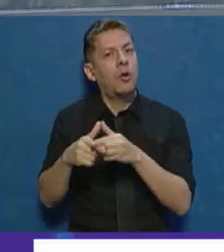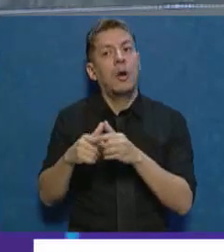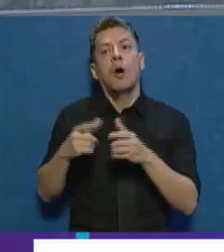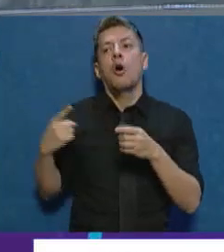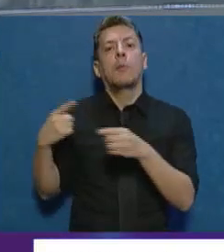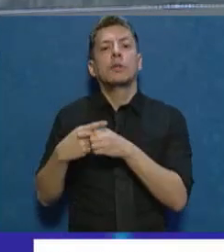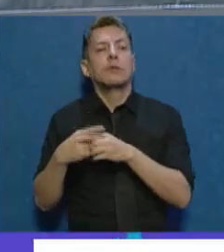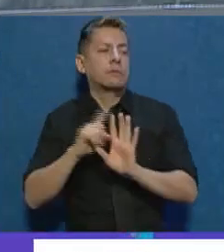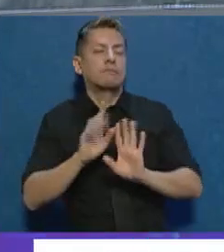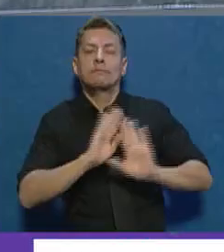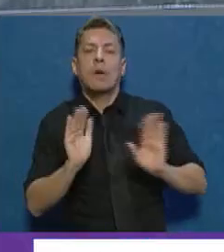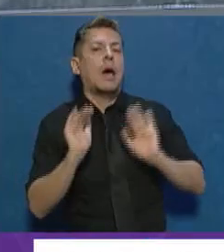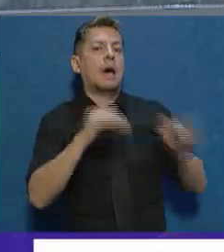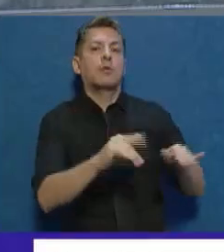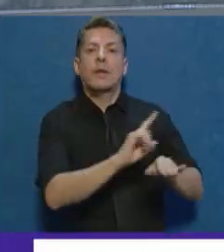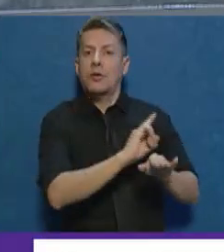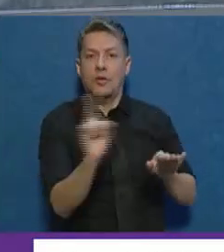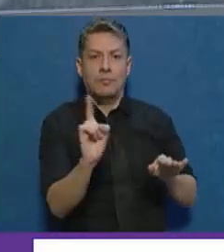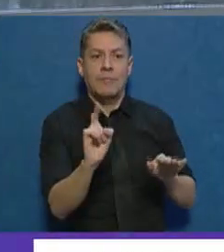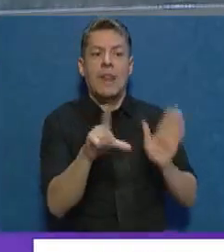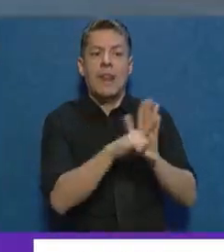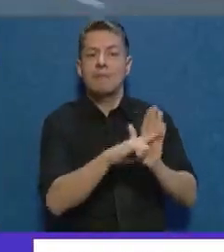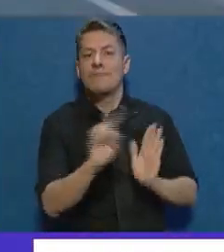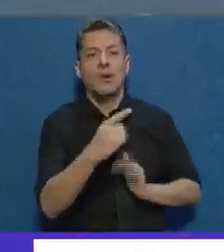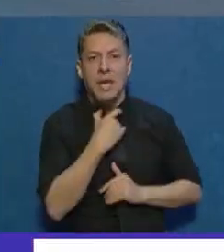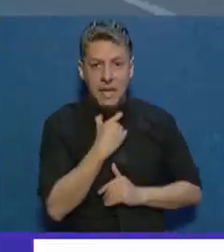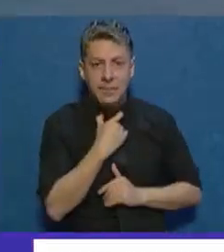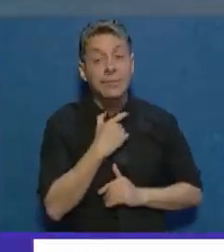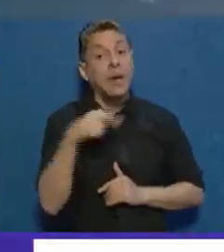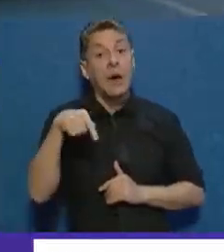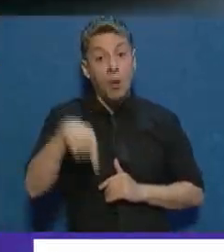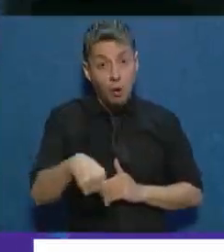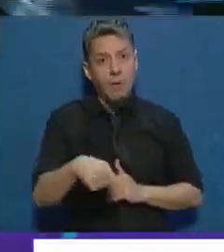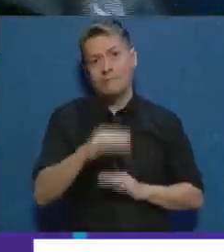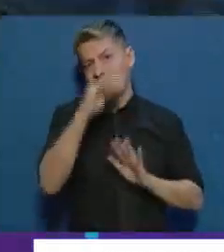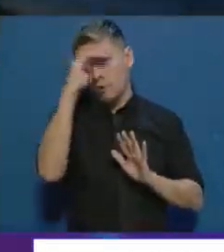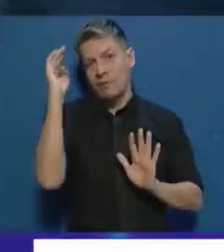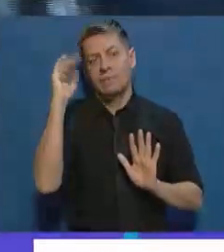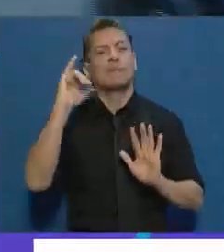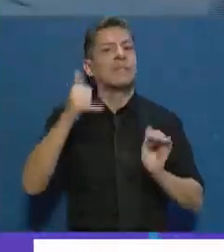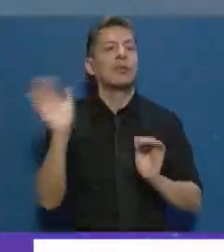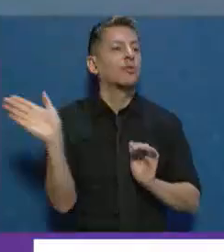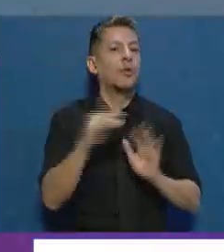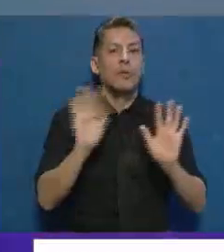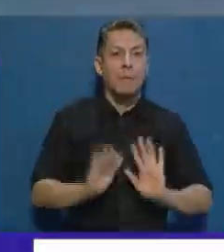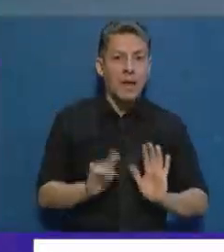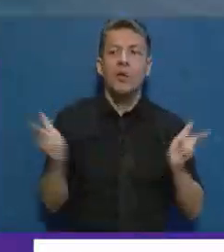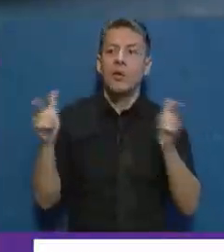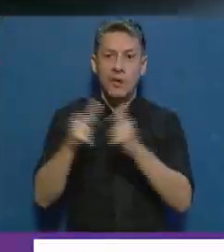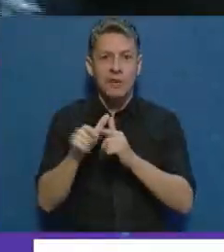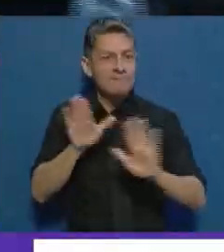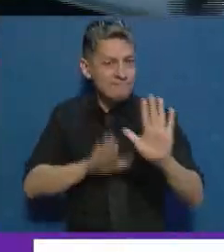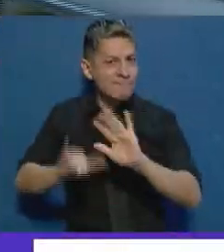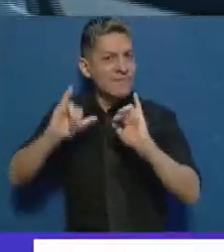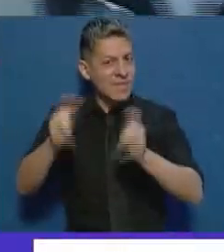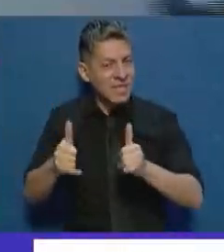acompañar en esta oportunidad al oficialismo para el tratamiento de esta ley. Finalmente, en el día de hoy, parece que está todo listo para que se produzca